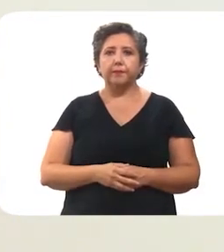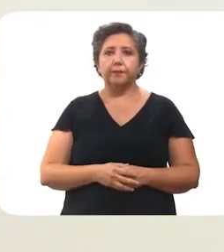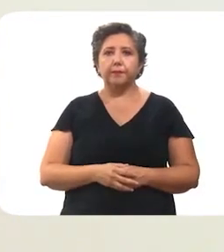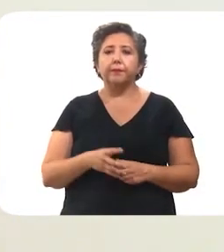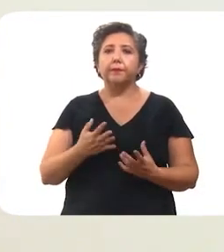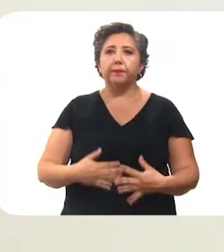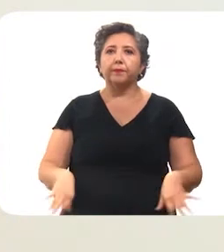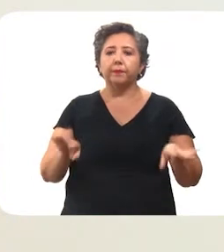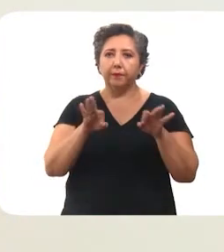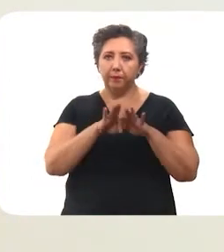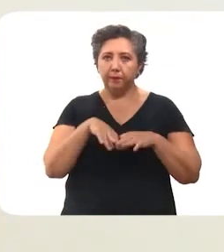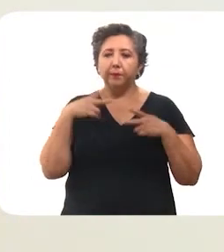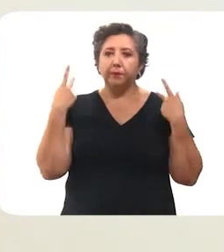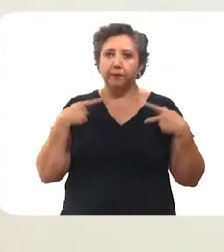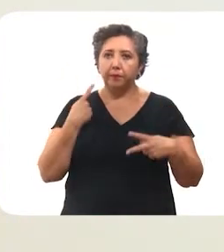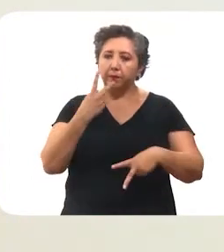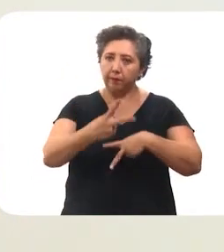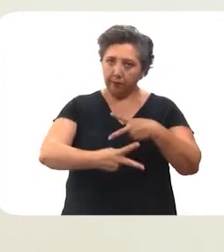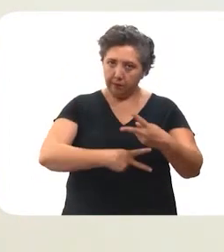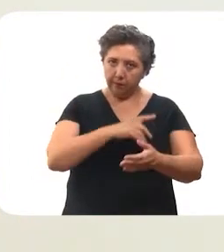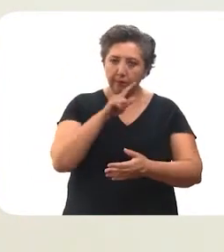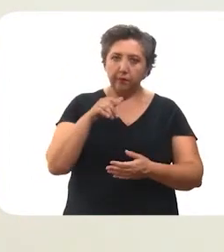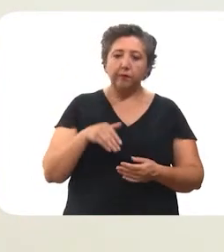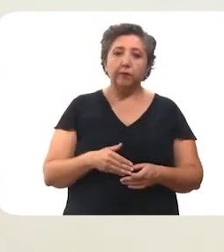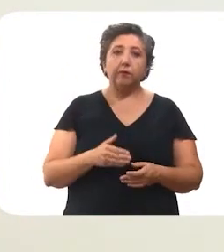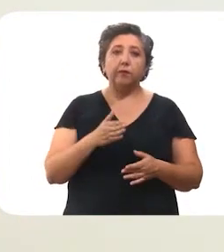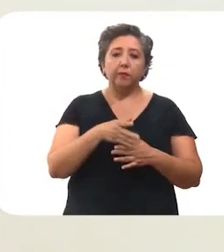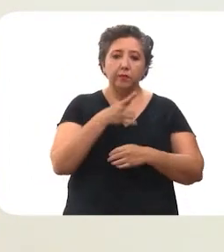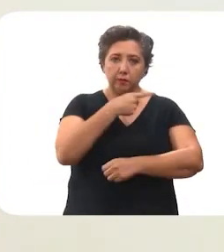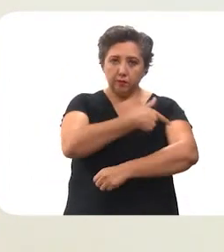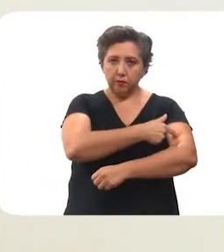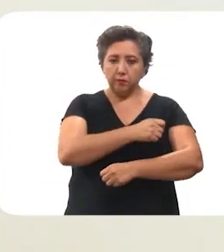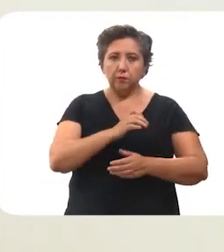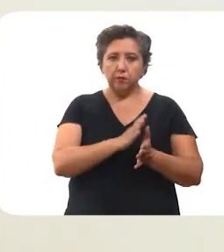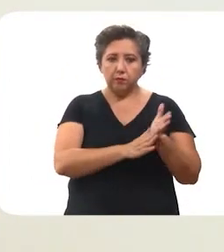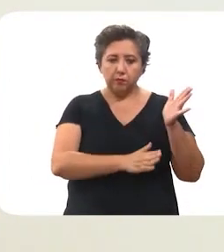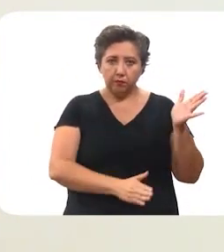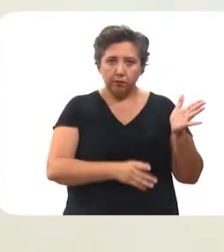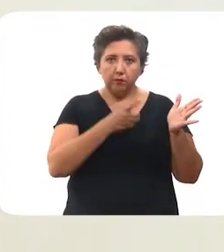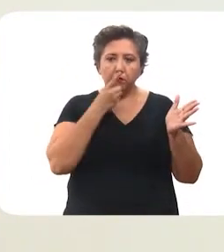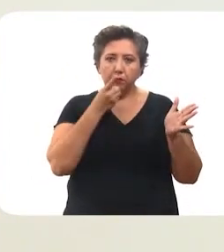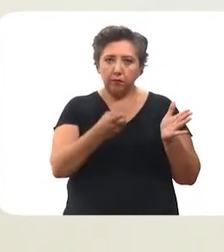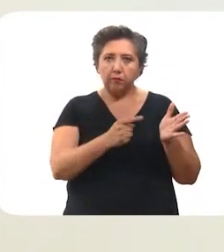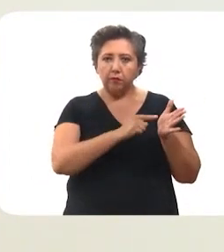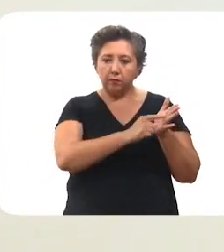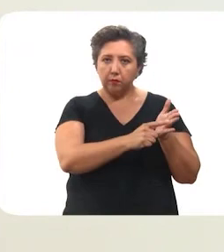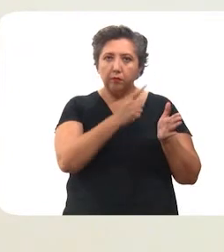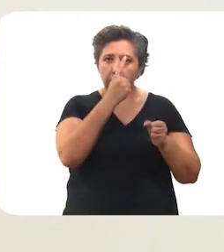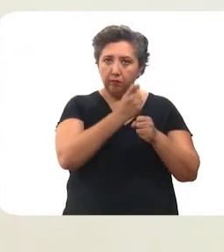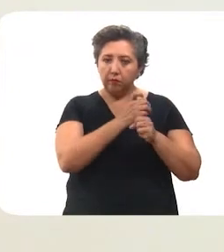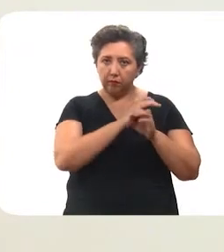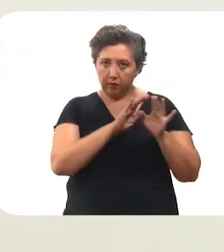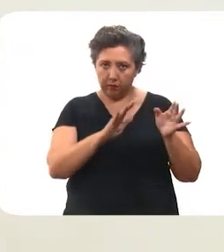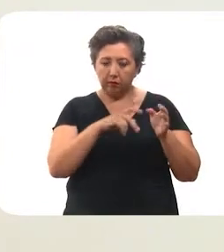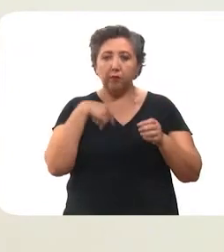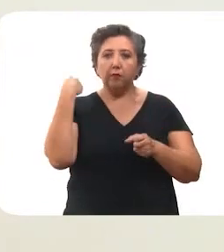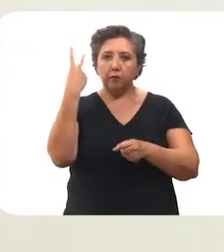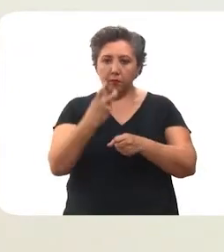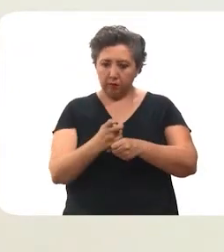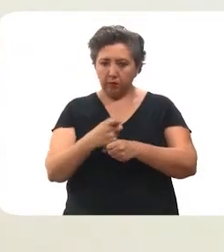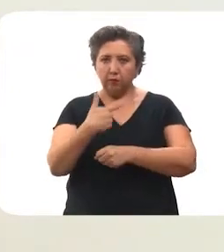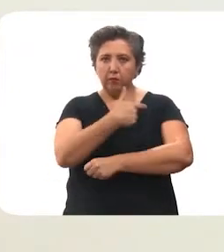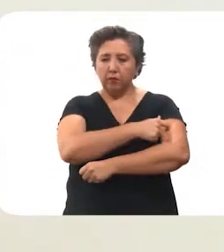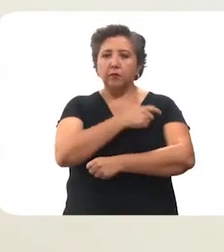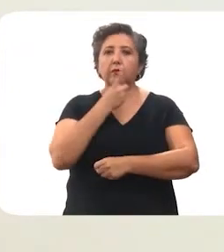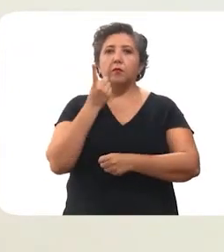Es indispensable que las personas que acudan al módulo de vacunación presenten su certificado impreso de haber recibido la primera dosis,